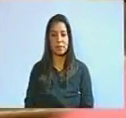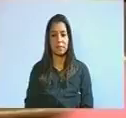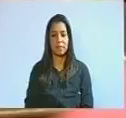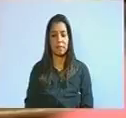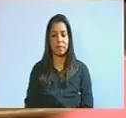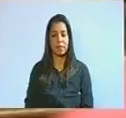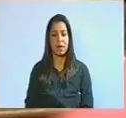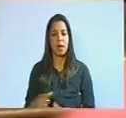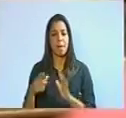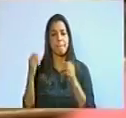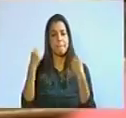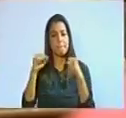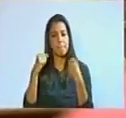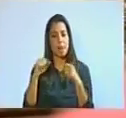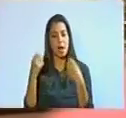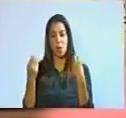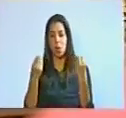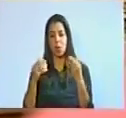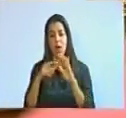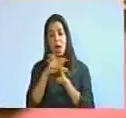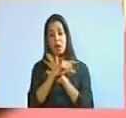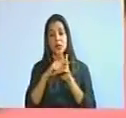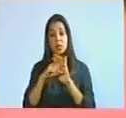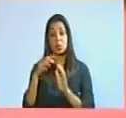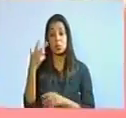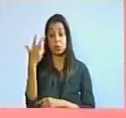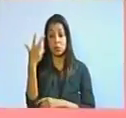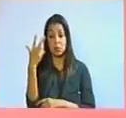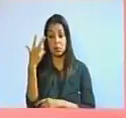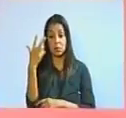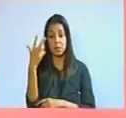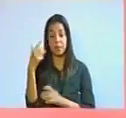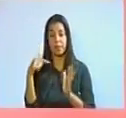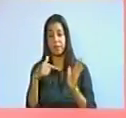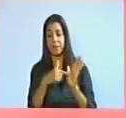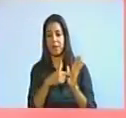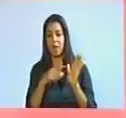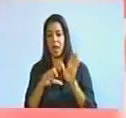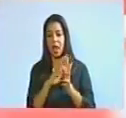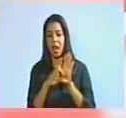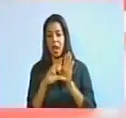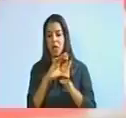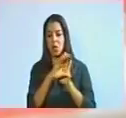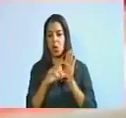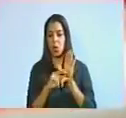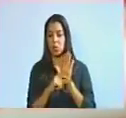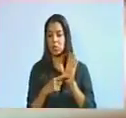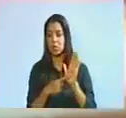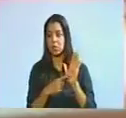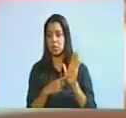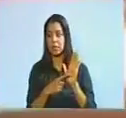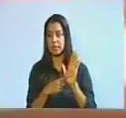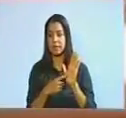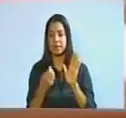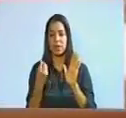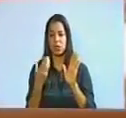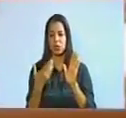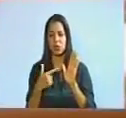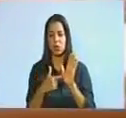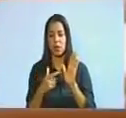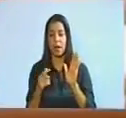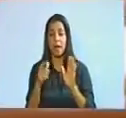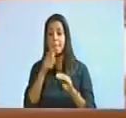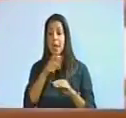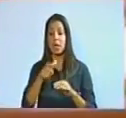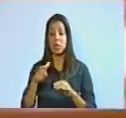Ámbito de aplicación. Artículo 3. La presente ley constitucional se aplica a las